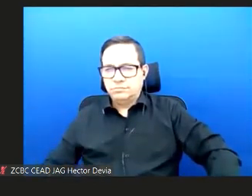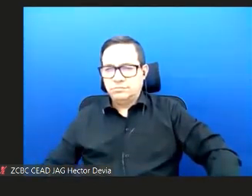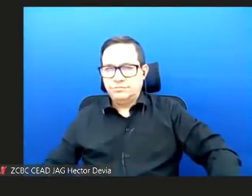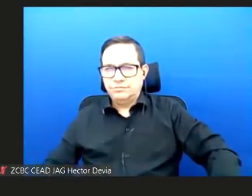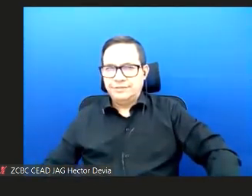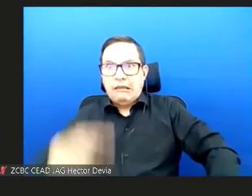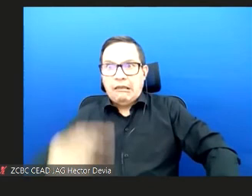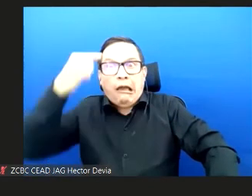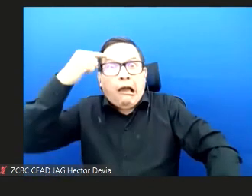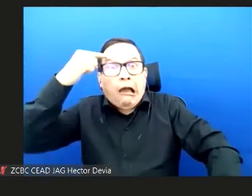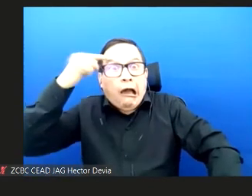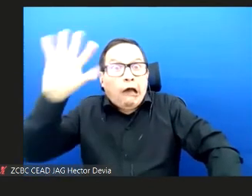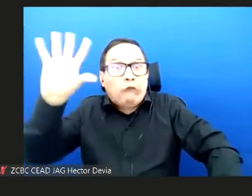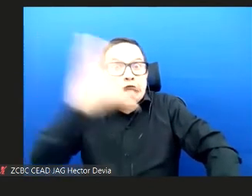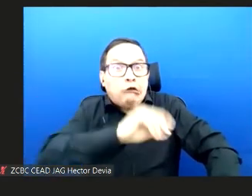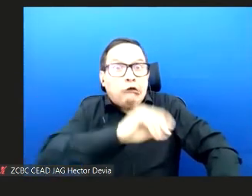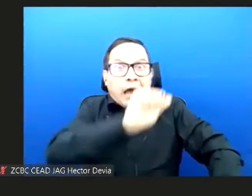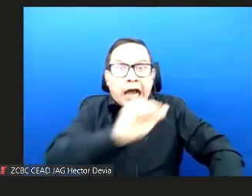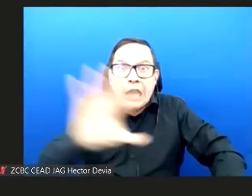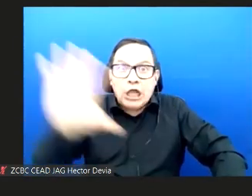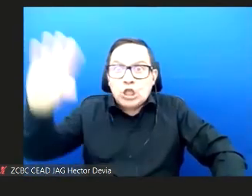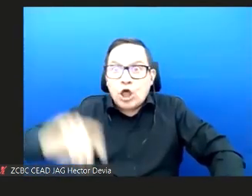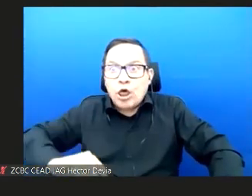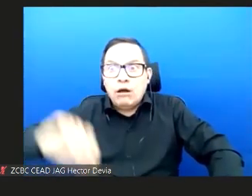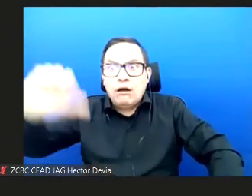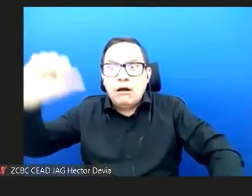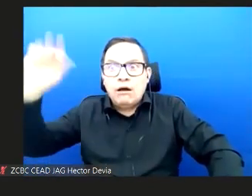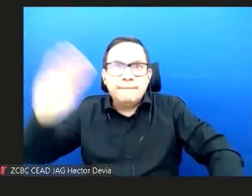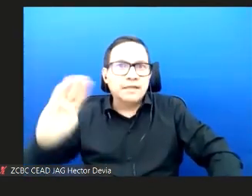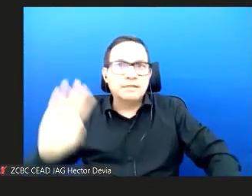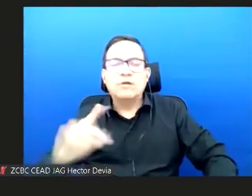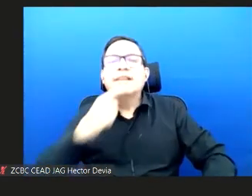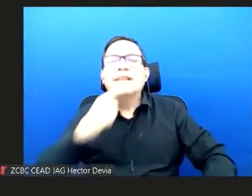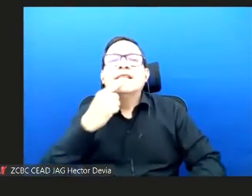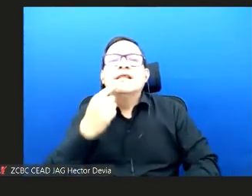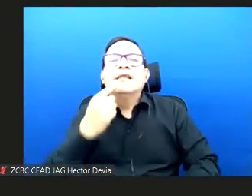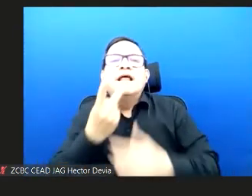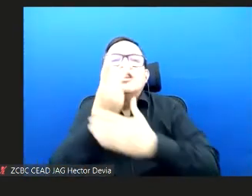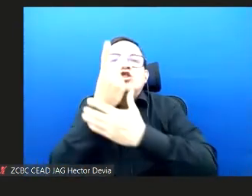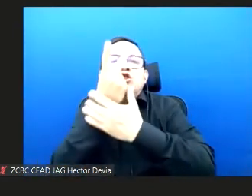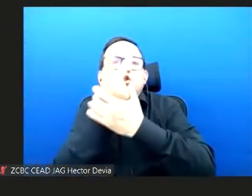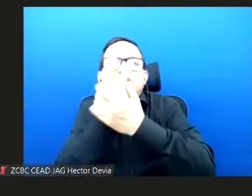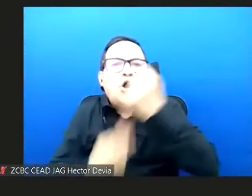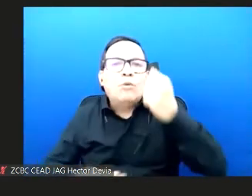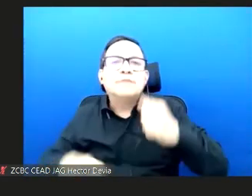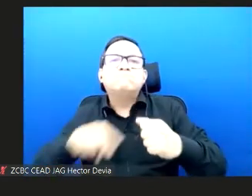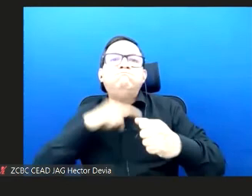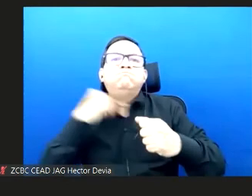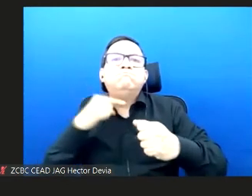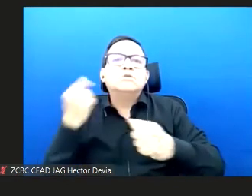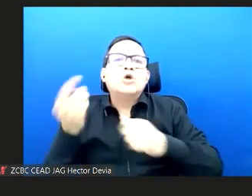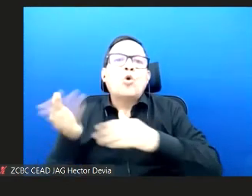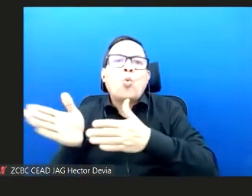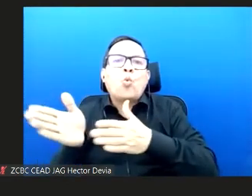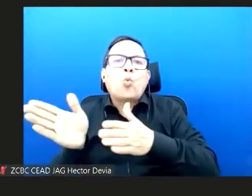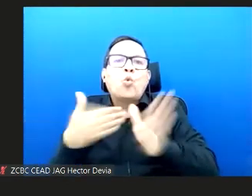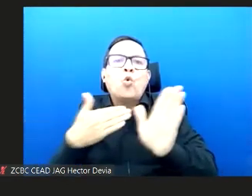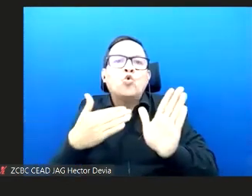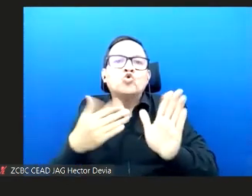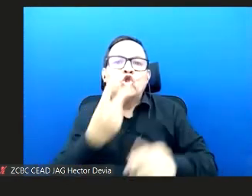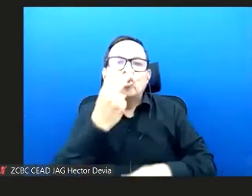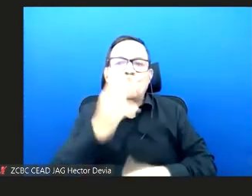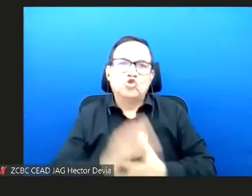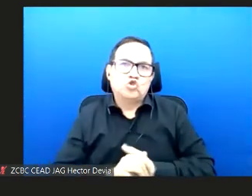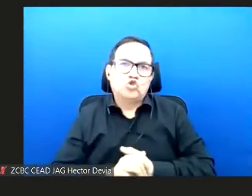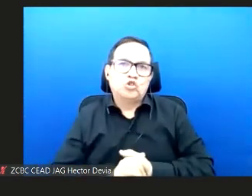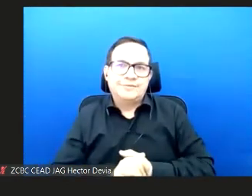todo el conjunto de A y todo el conjunto de B, ¿no? Pero como estamos diciendo a la vez, siempre que sea a la vez, se fijan en la intersección.